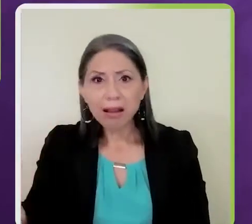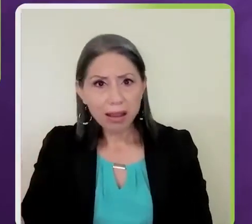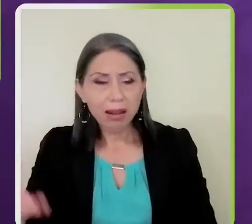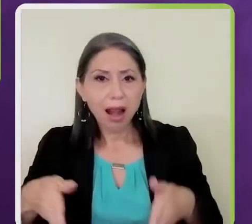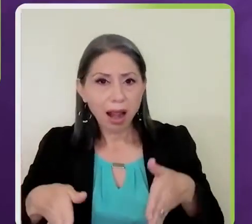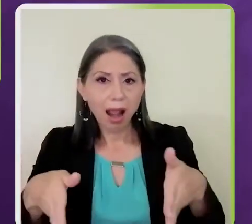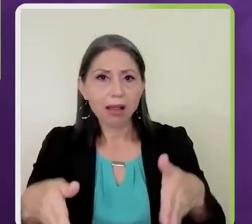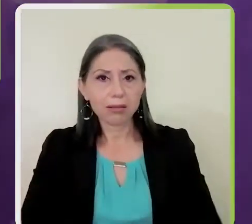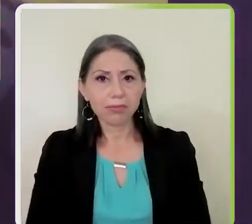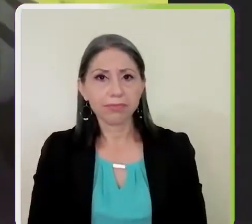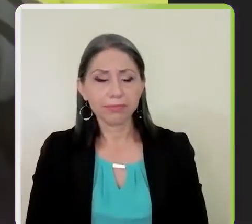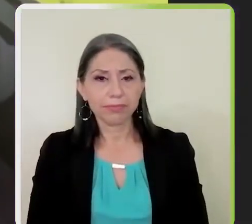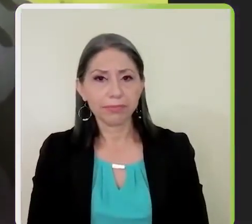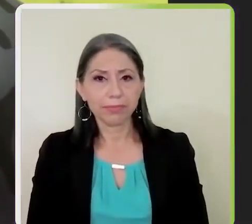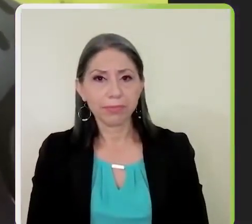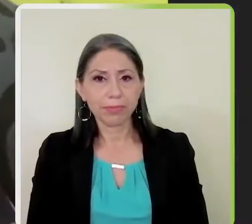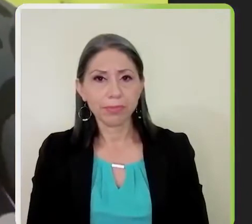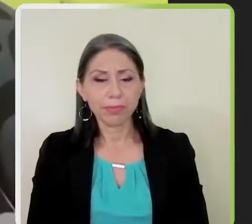calle?